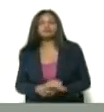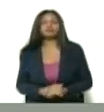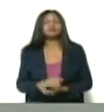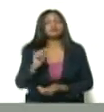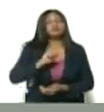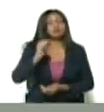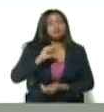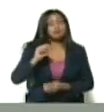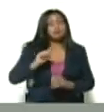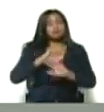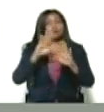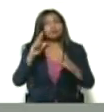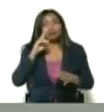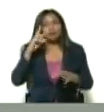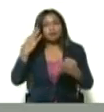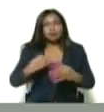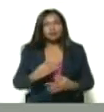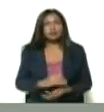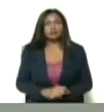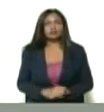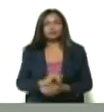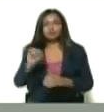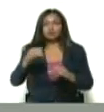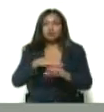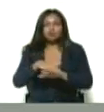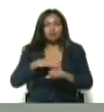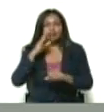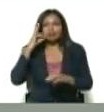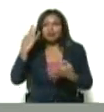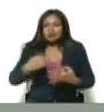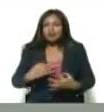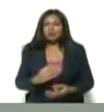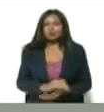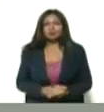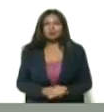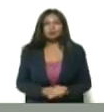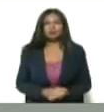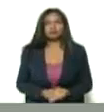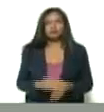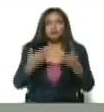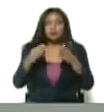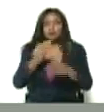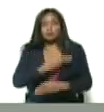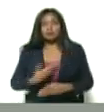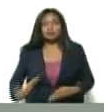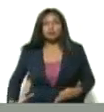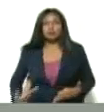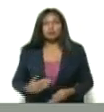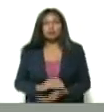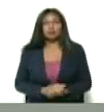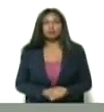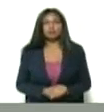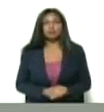Al lugar el comentario de Jorge Rodríguez, al lugar. Sí, bueno. Si me permite, presidente,